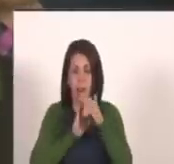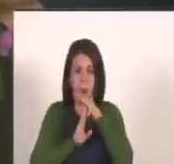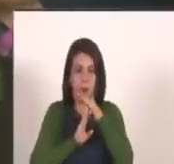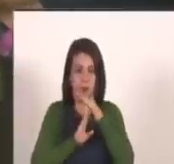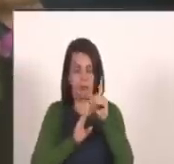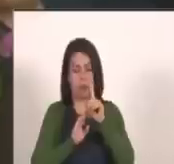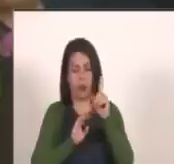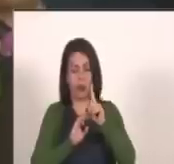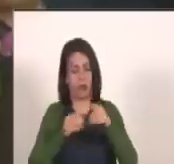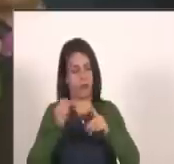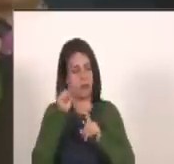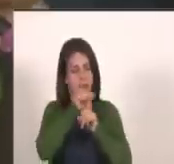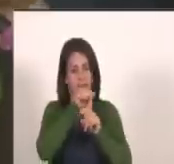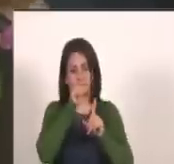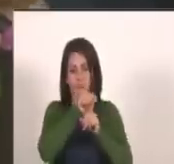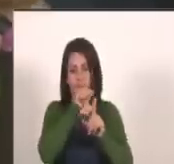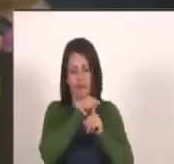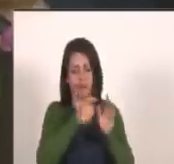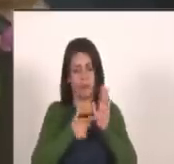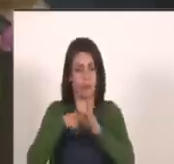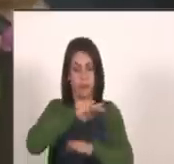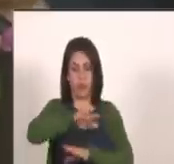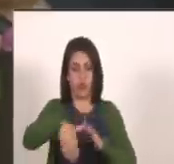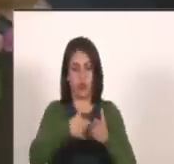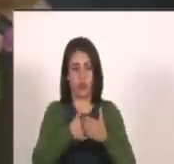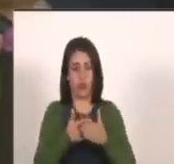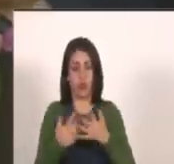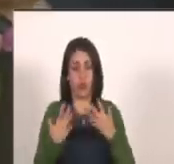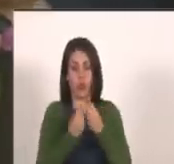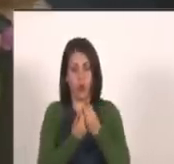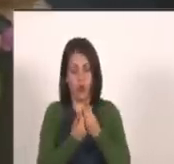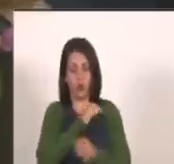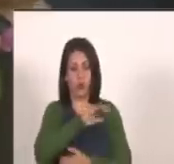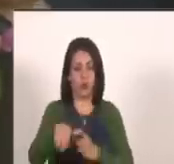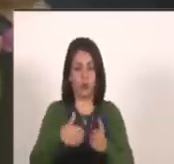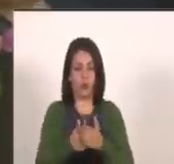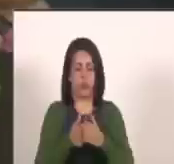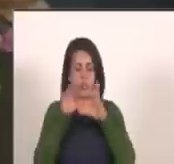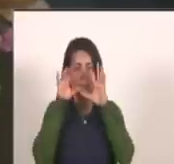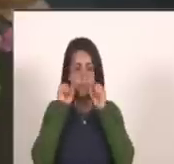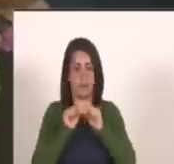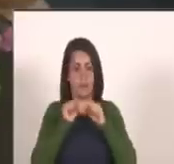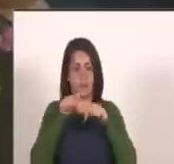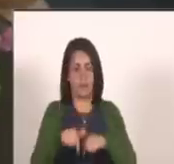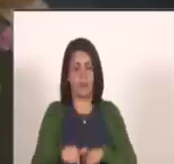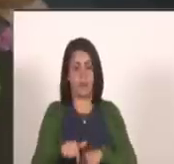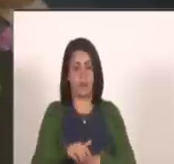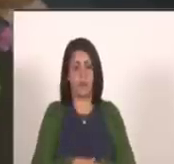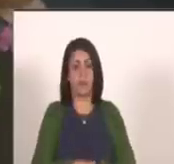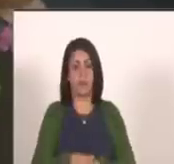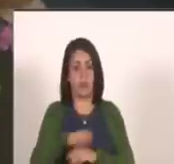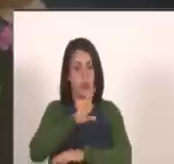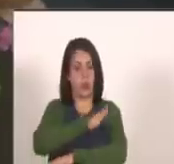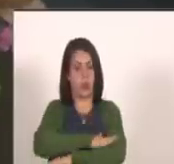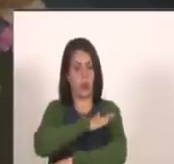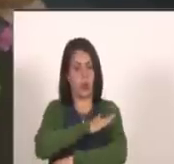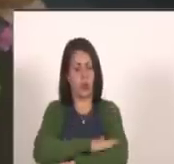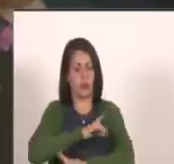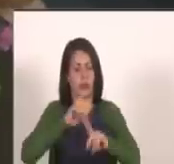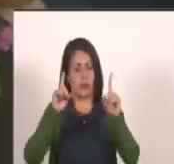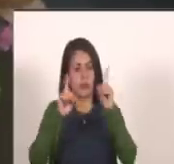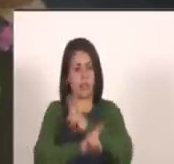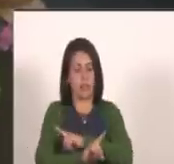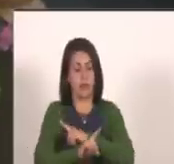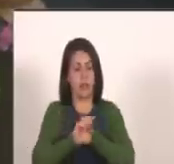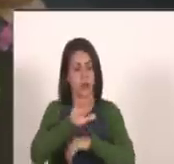Y esto es una lucha que debemos dar entre todos, juntas y juntos, entendiendo que estas conductas alteran de